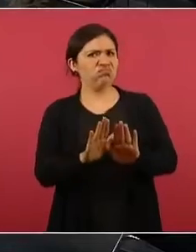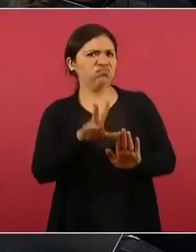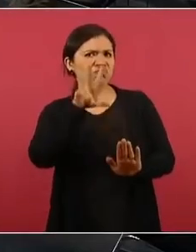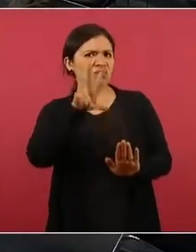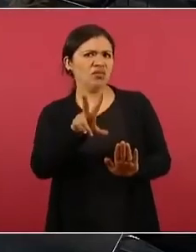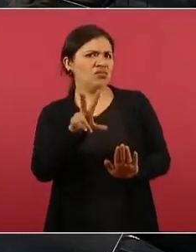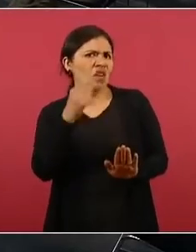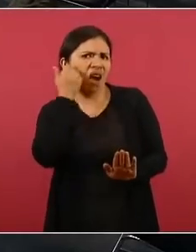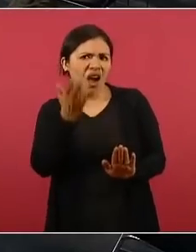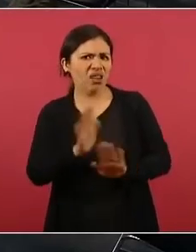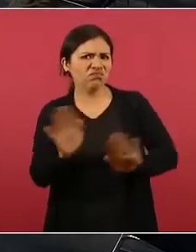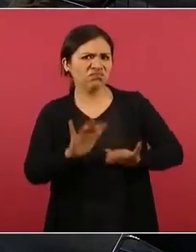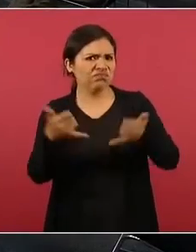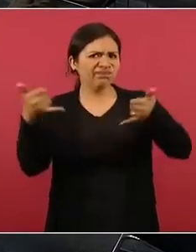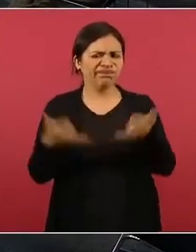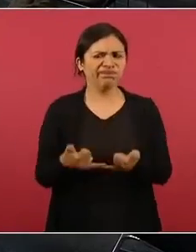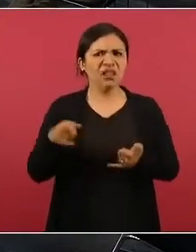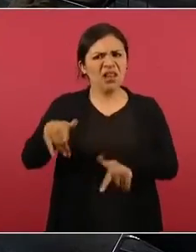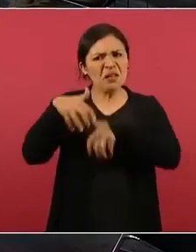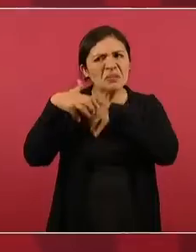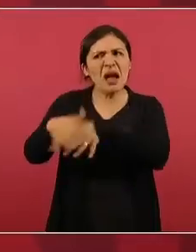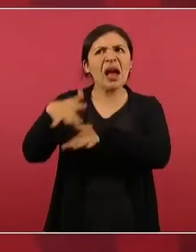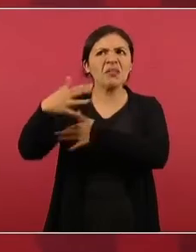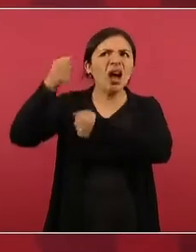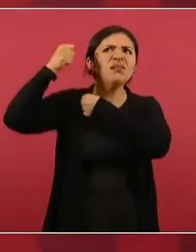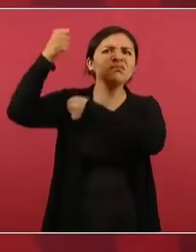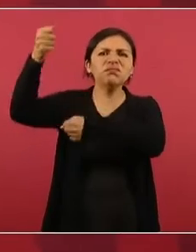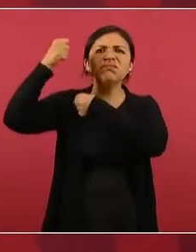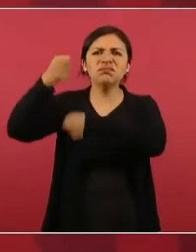opuso a eso, vieron hasta manifestaciones.